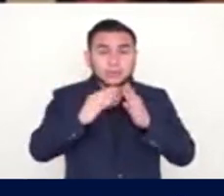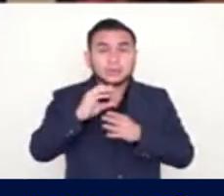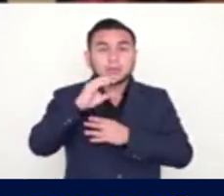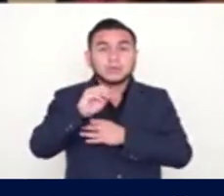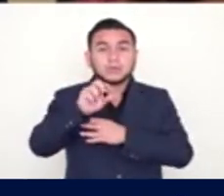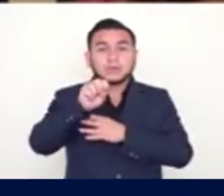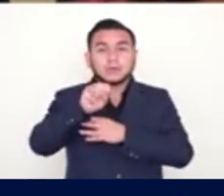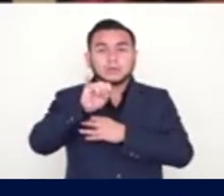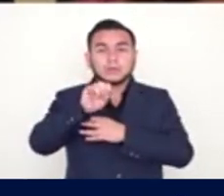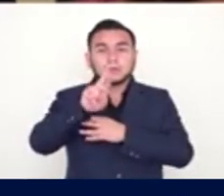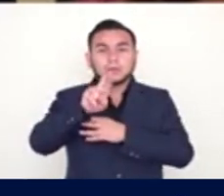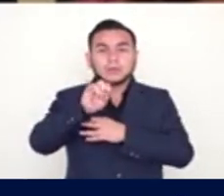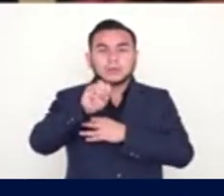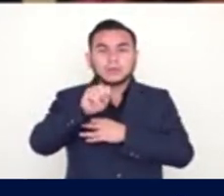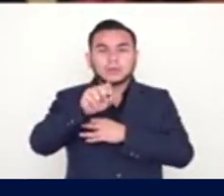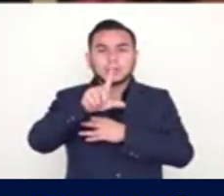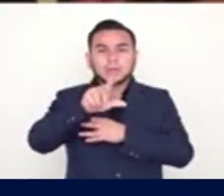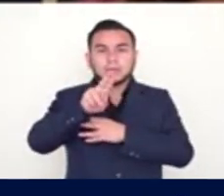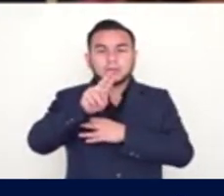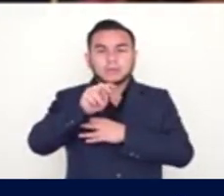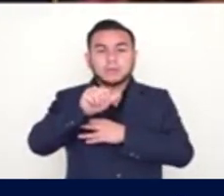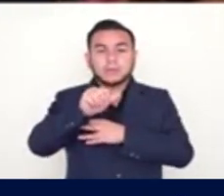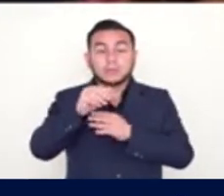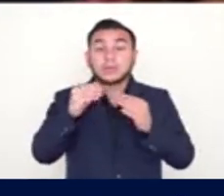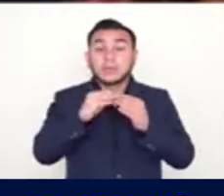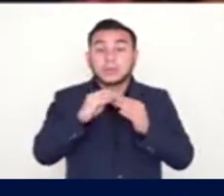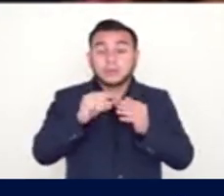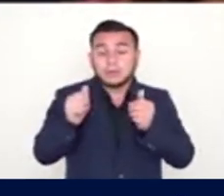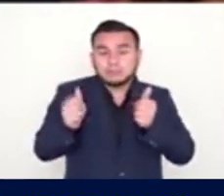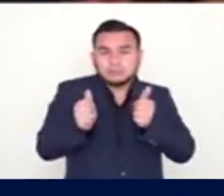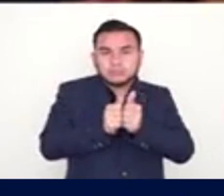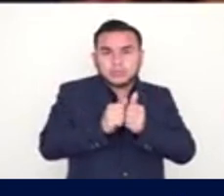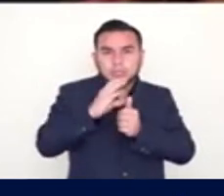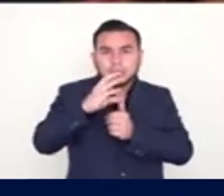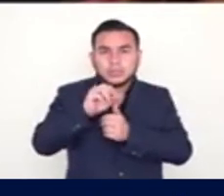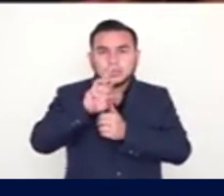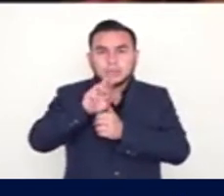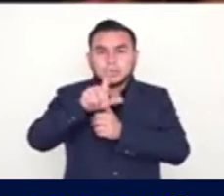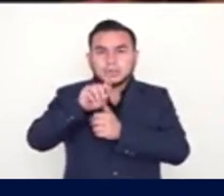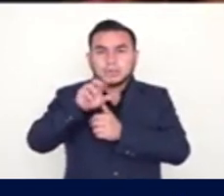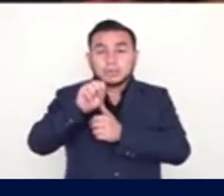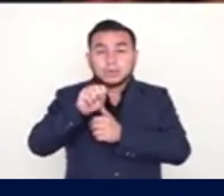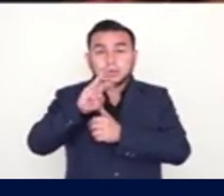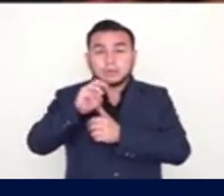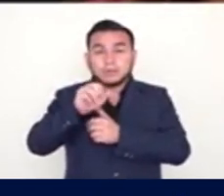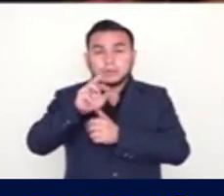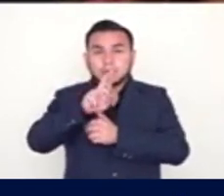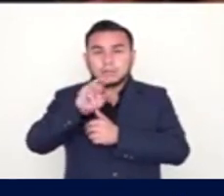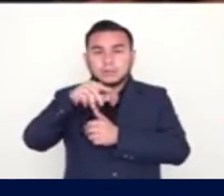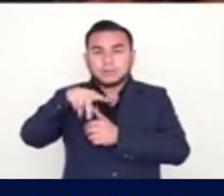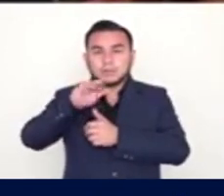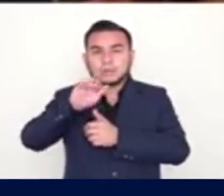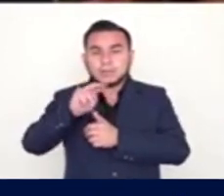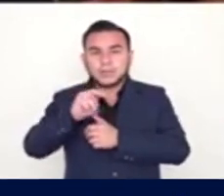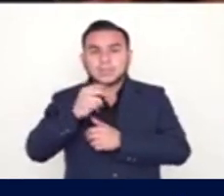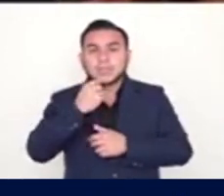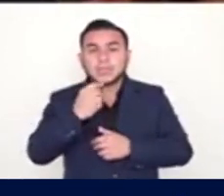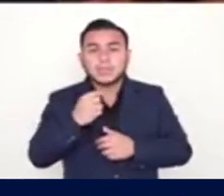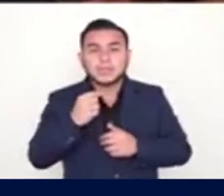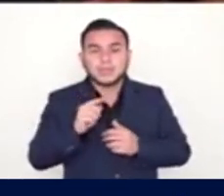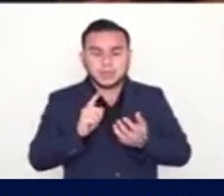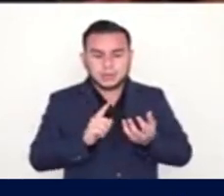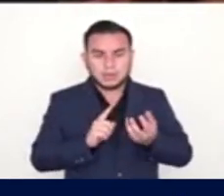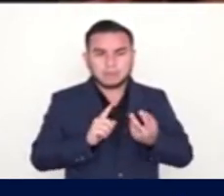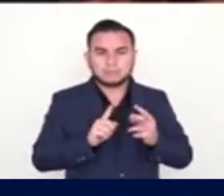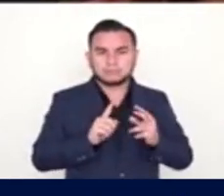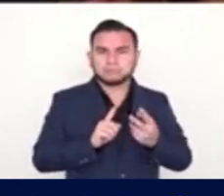Luna, acompañado del director de tejido social, Carlos Marroquín, ingresaron al penal de máxima seguridad acompañados de un líder, de